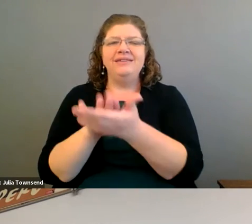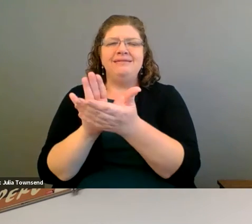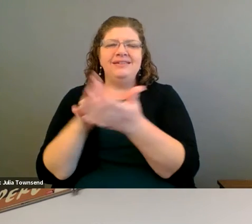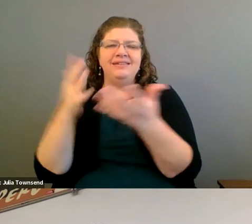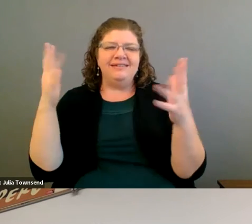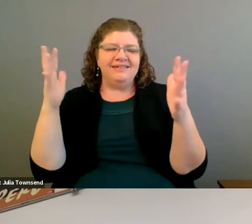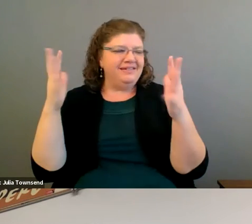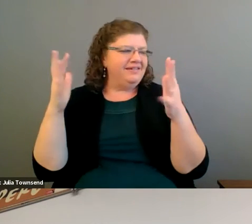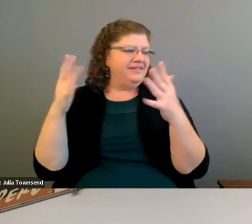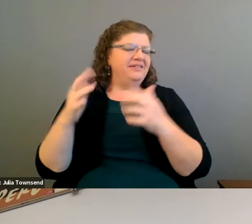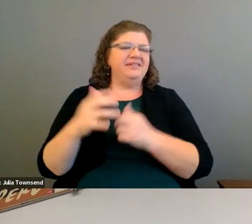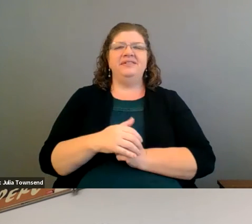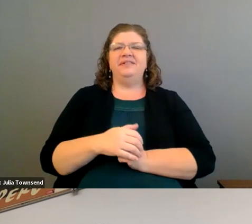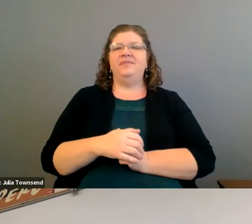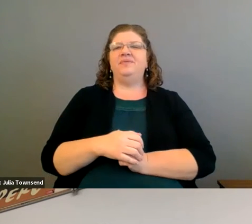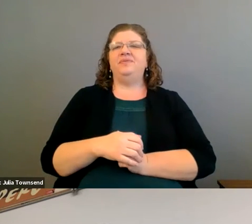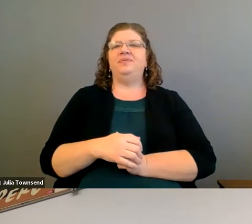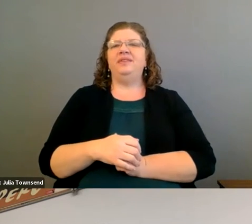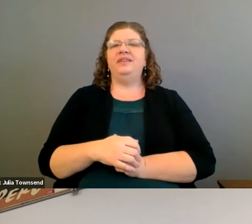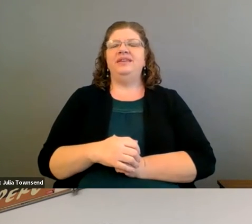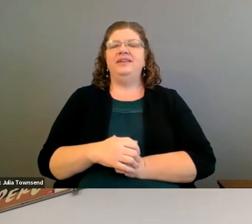Vamos a darle una ronda de aplausos.